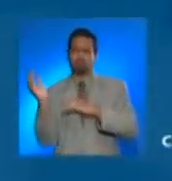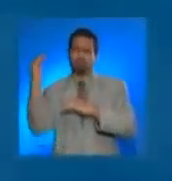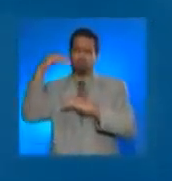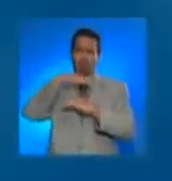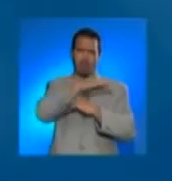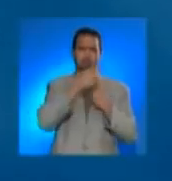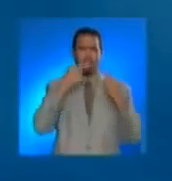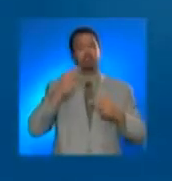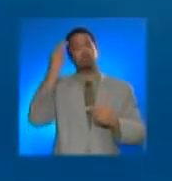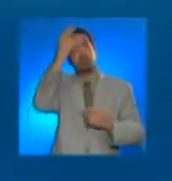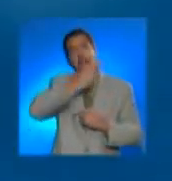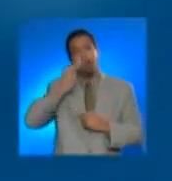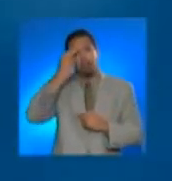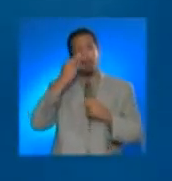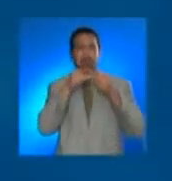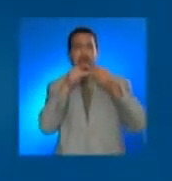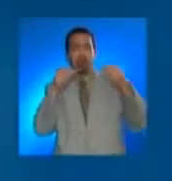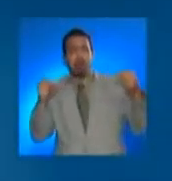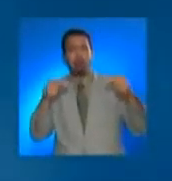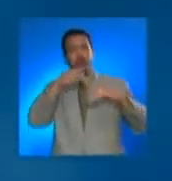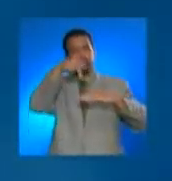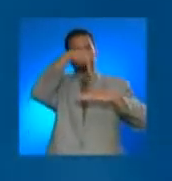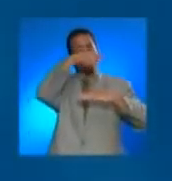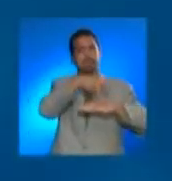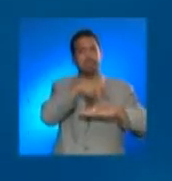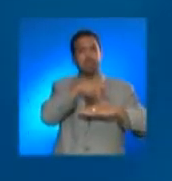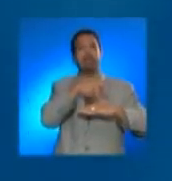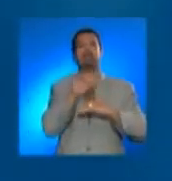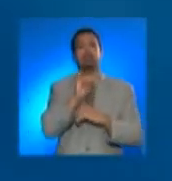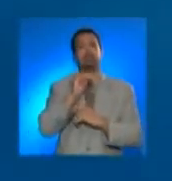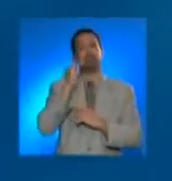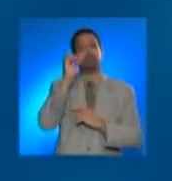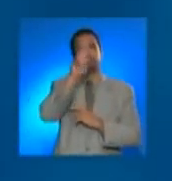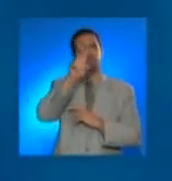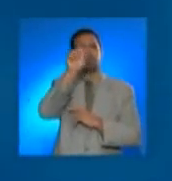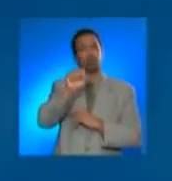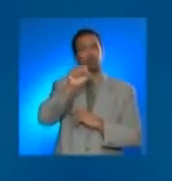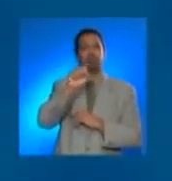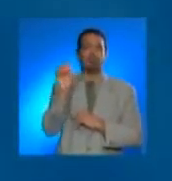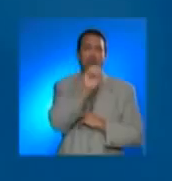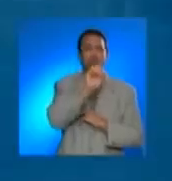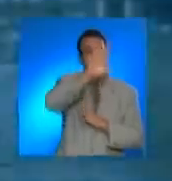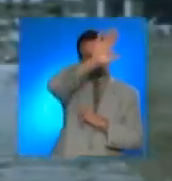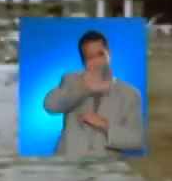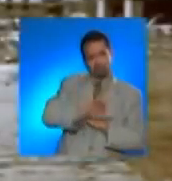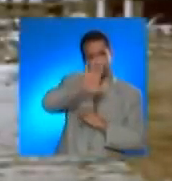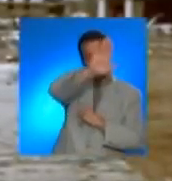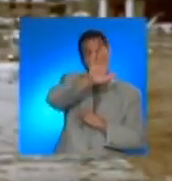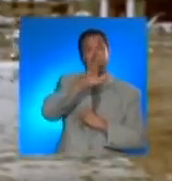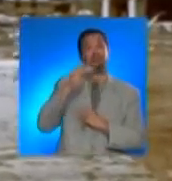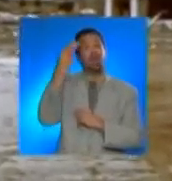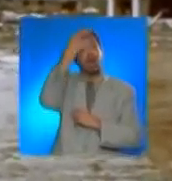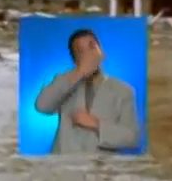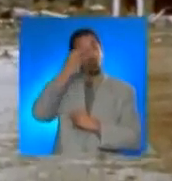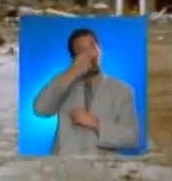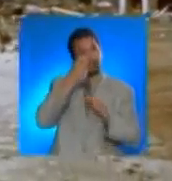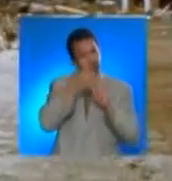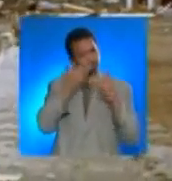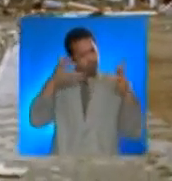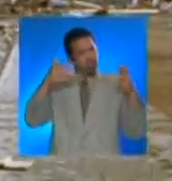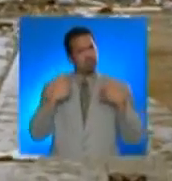Antigua y Dominica, todas en las Antillas Menores. Uno de los terremotos de mayor magnitud del siglo XX ocurrió